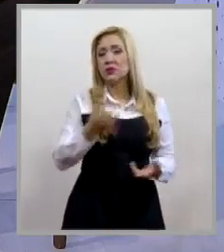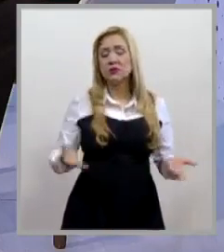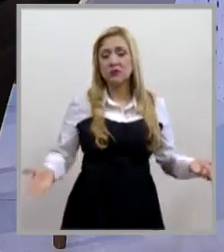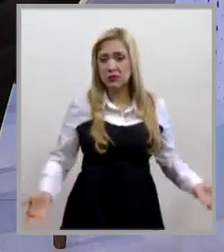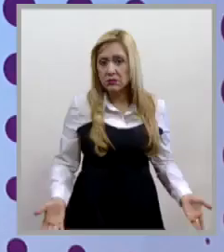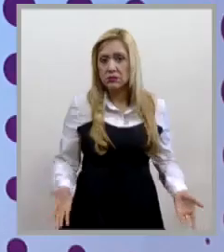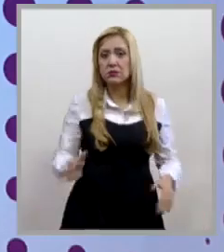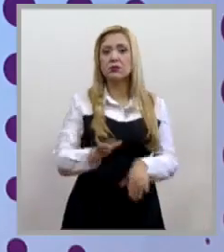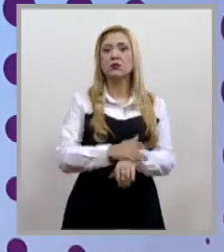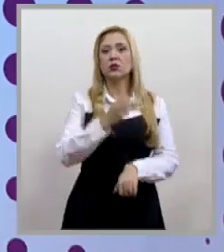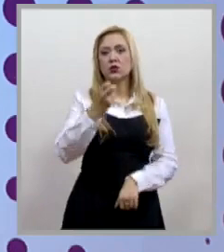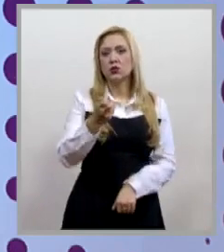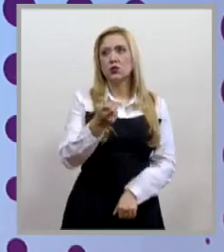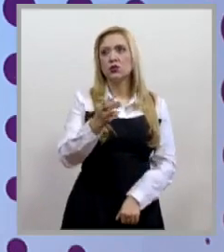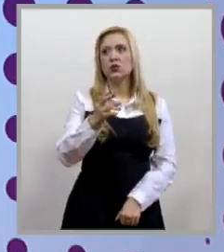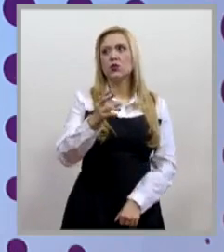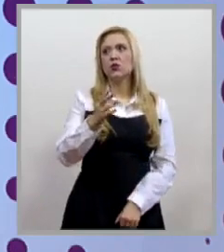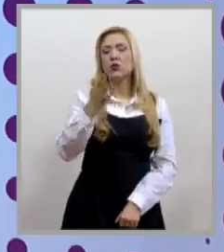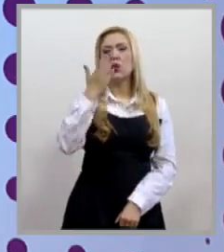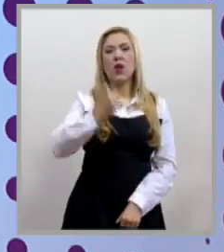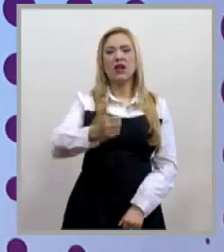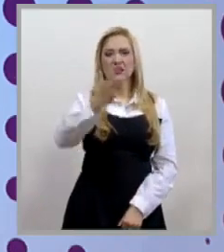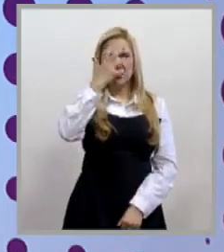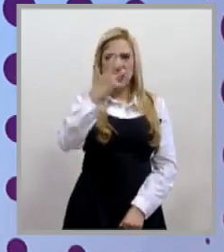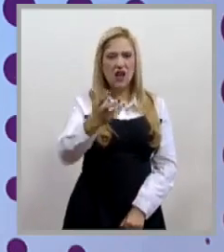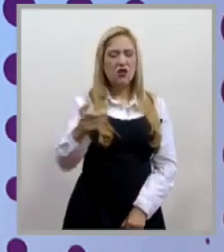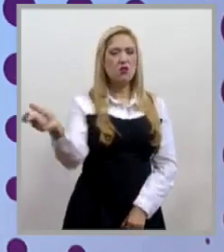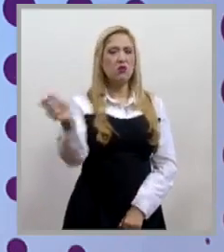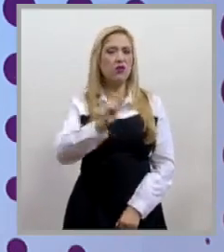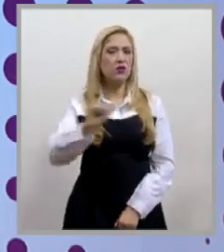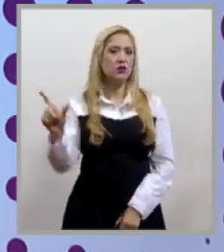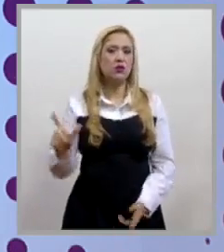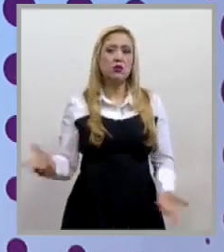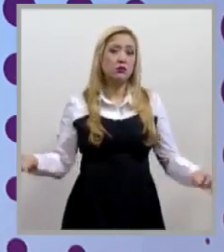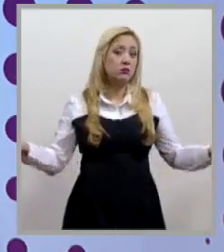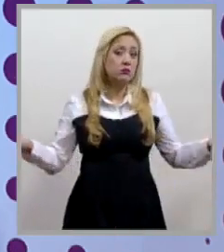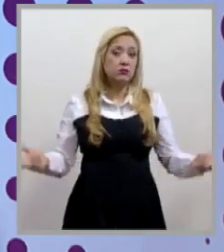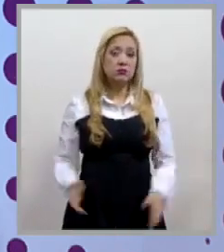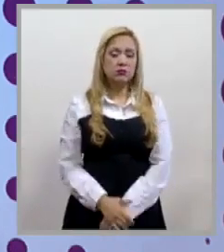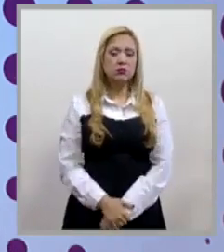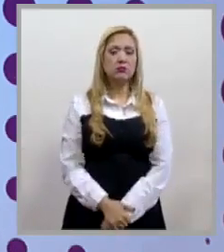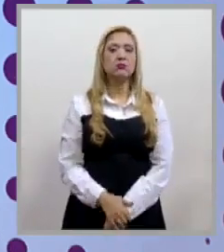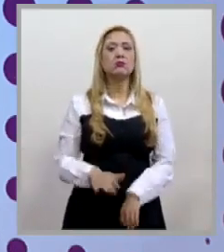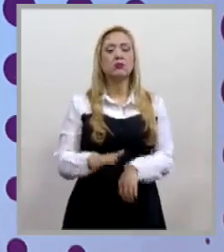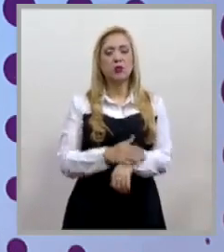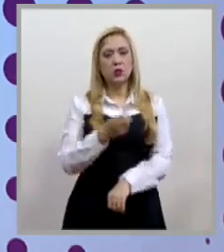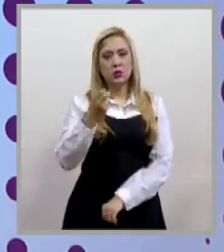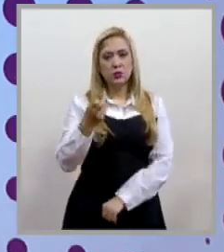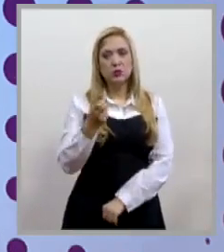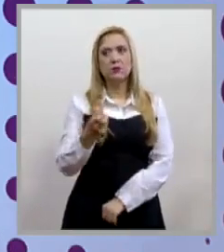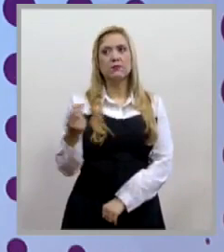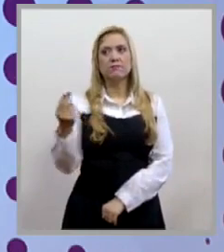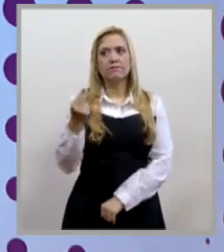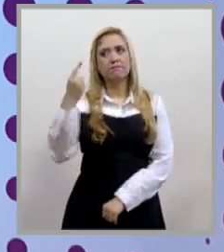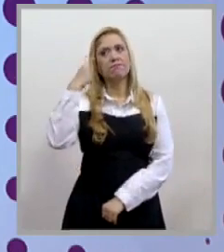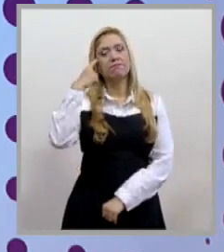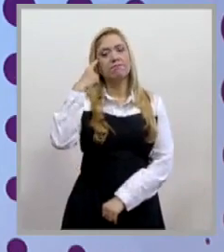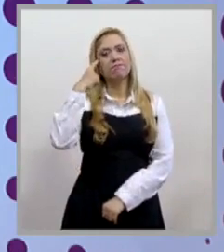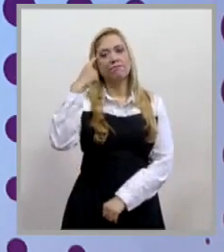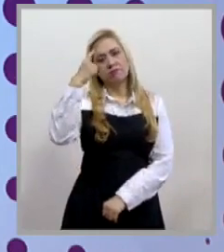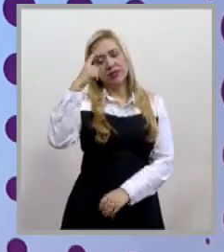y con la seriedad y el profesionalismo necesario, Claro. ¿no? De allí la necesidad de establecer líneas